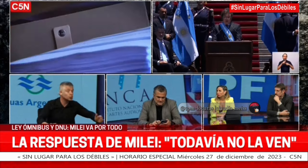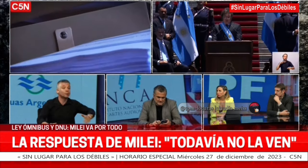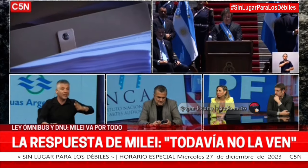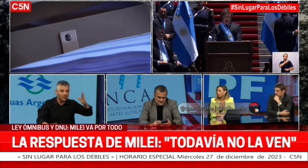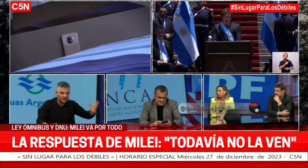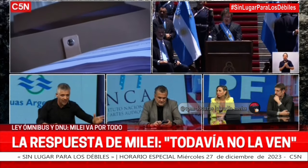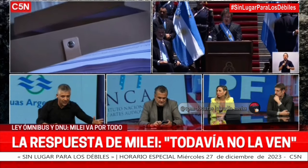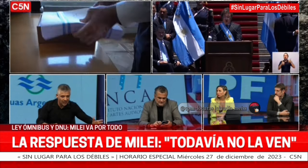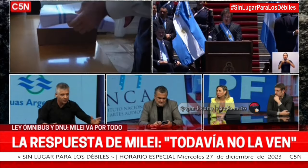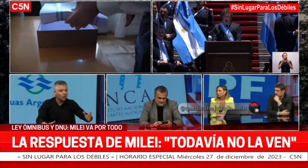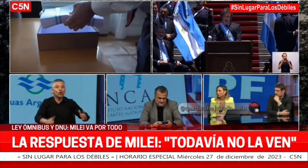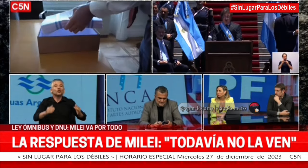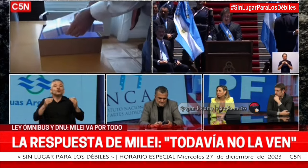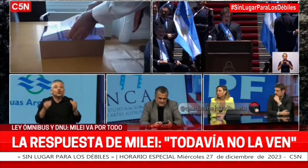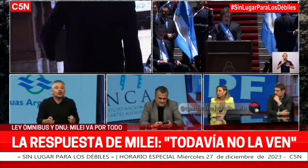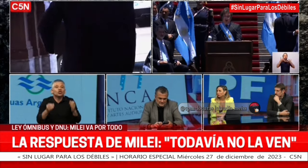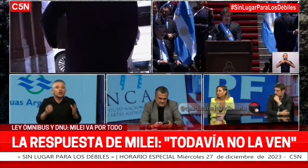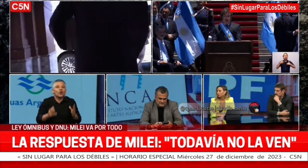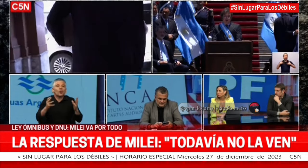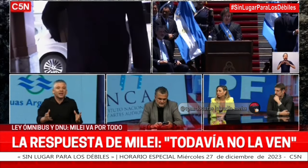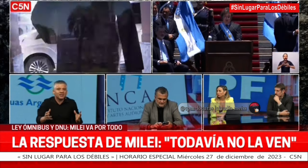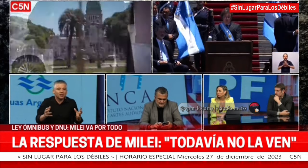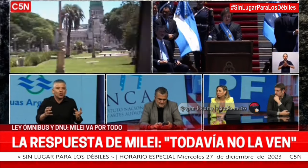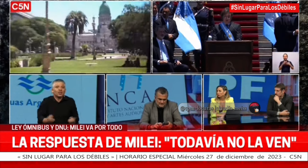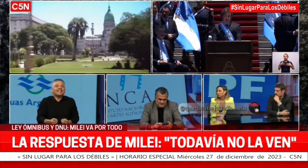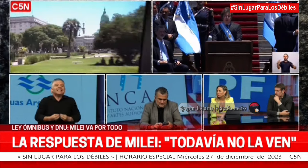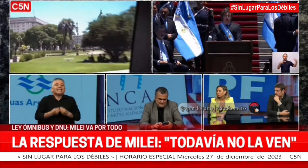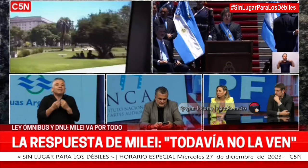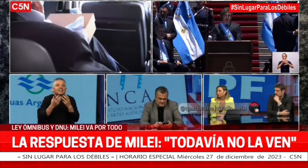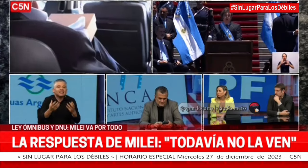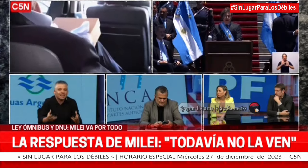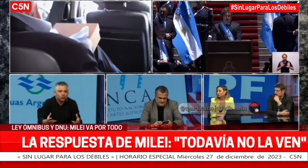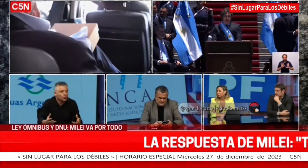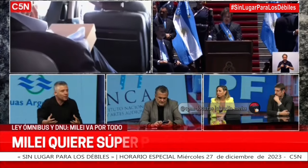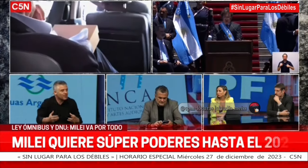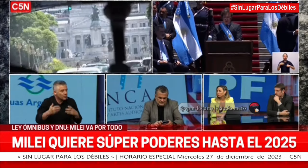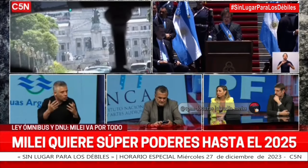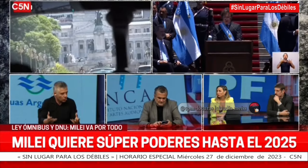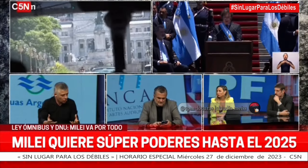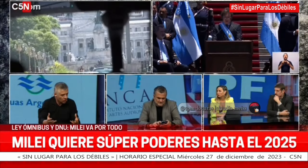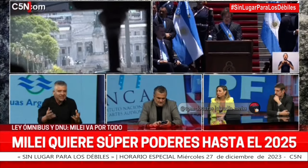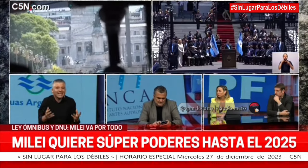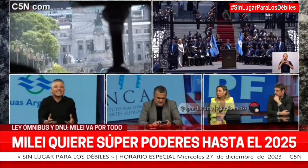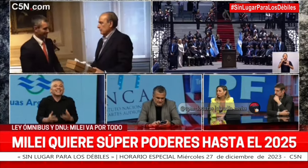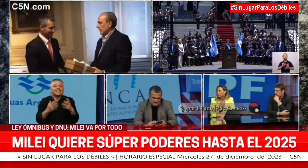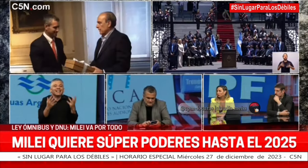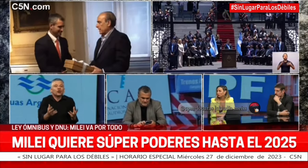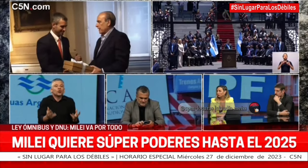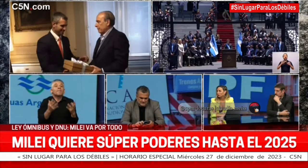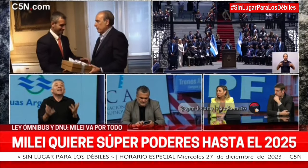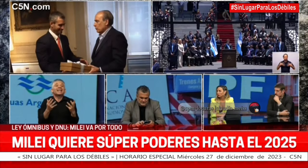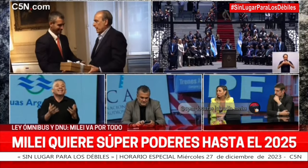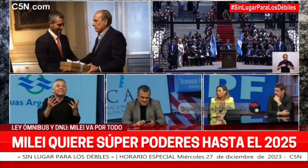es incluso superavitaria, no tiene como objetivo incrementar su patrimonio y